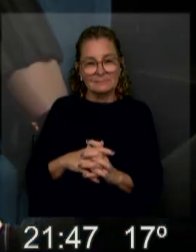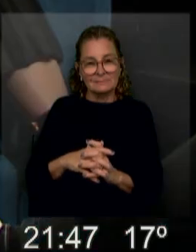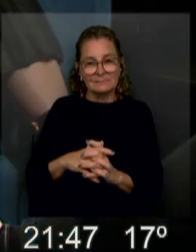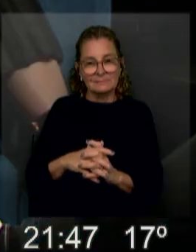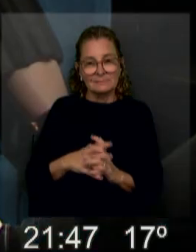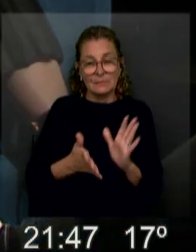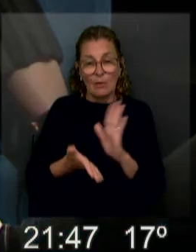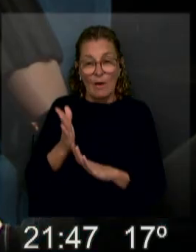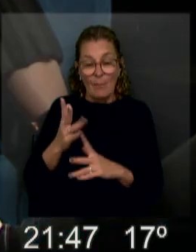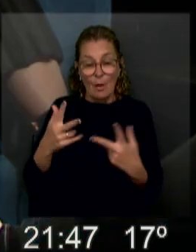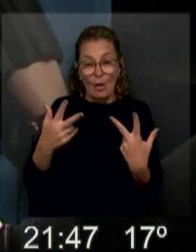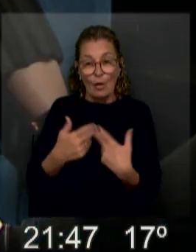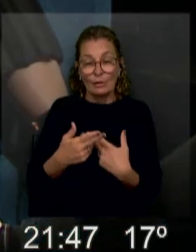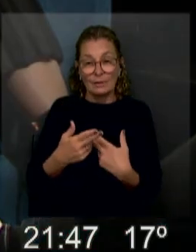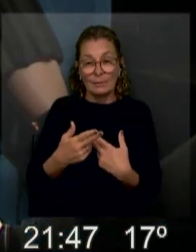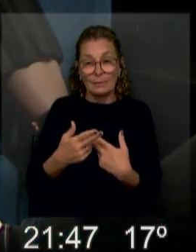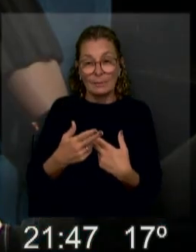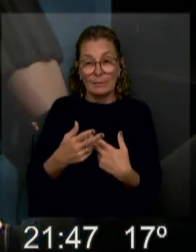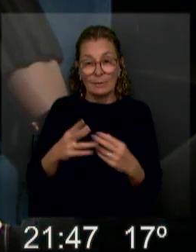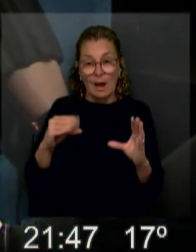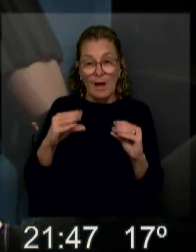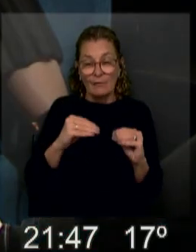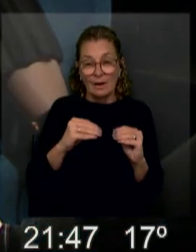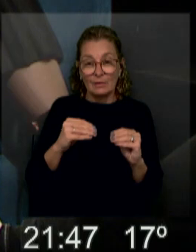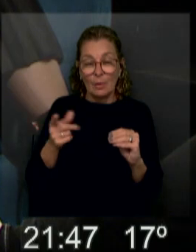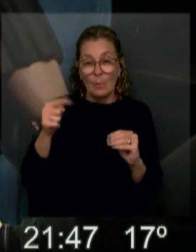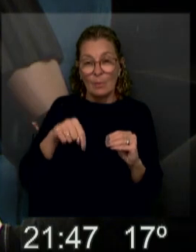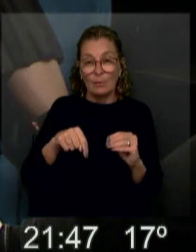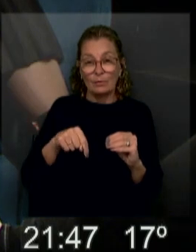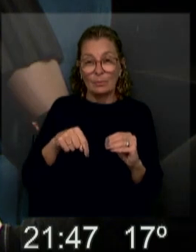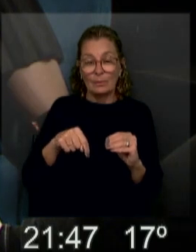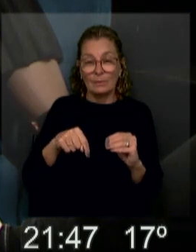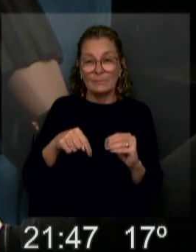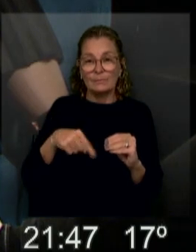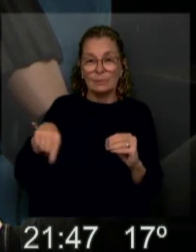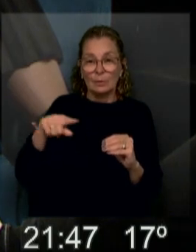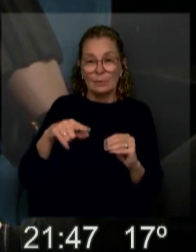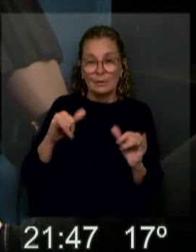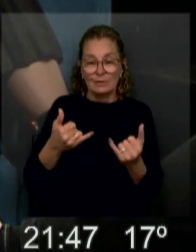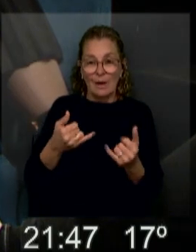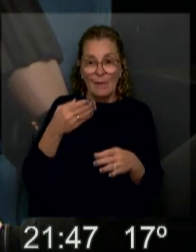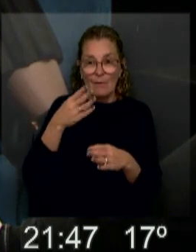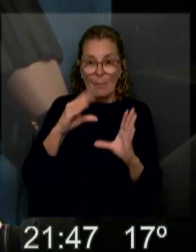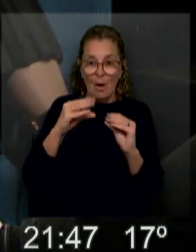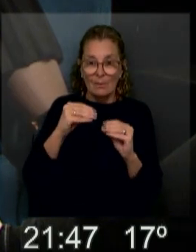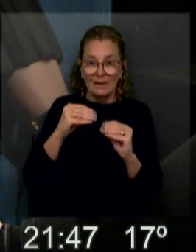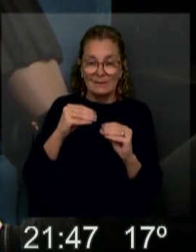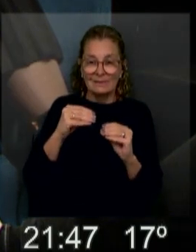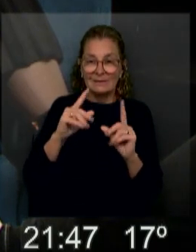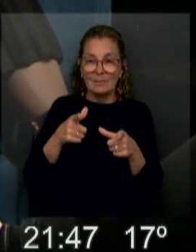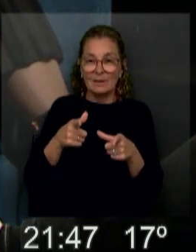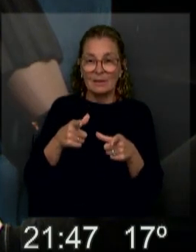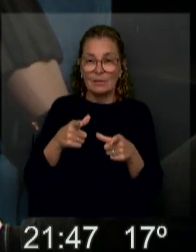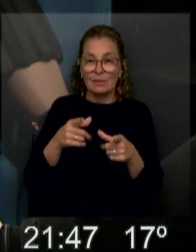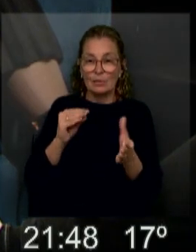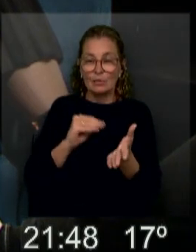que irnos a un cortecito, pero vamos a seguir hablando en el próximo bloque con ustedes y ya nos vamos a meter también más sobre